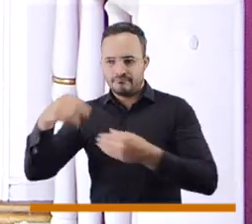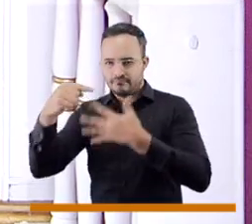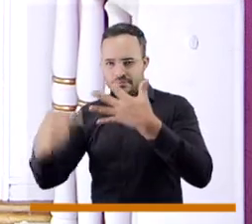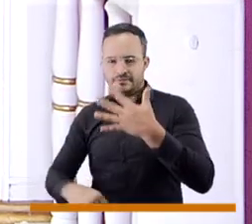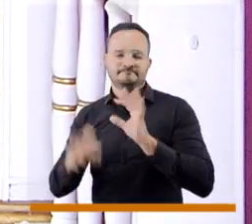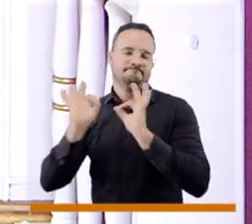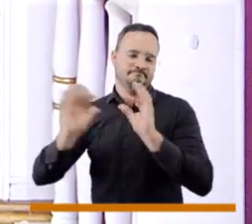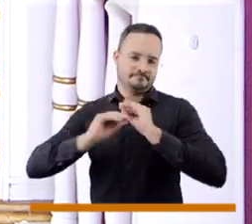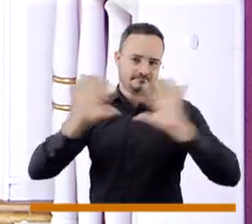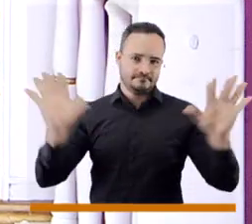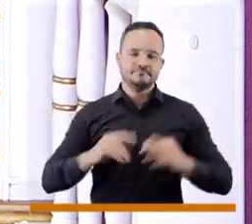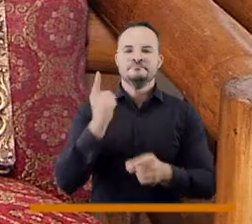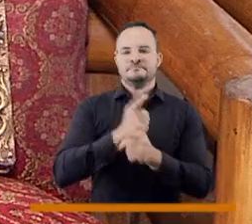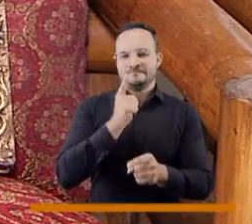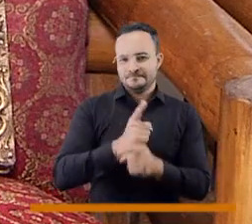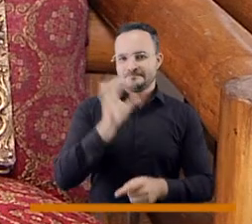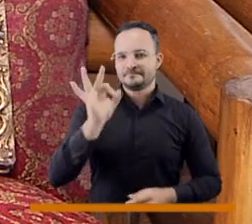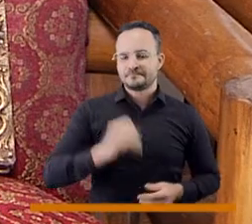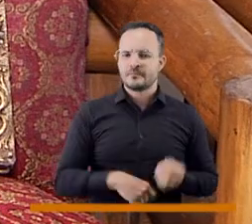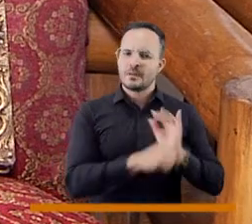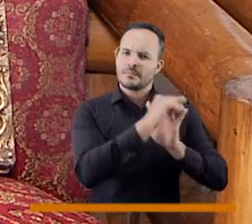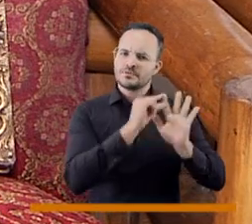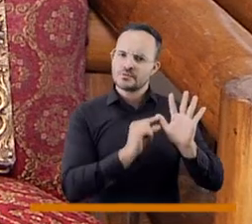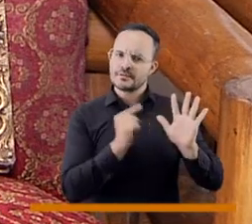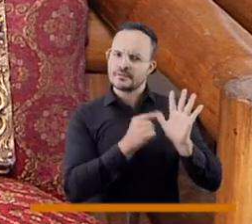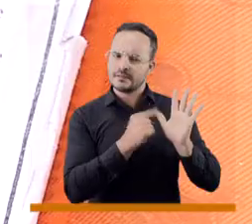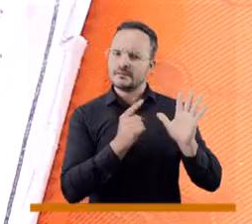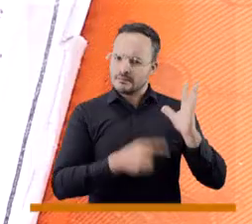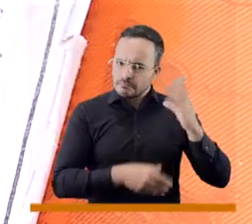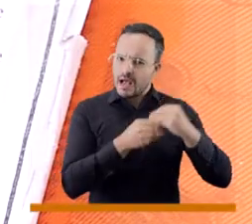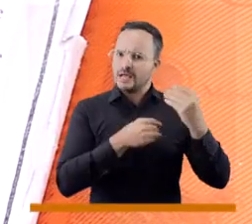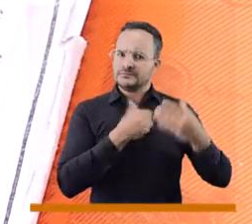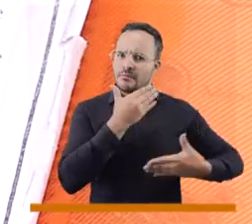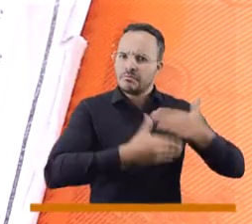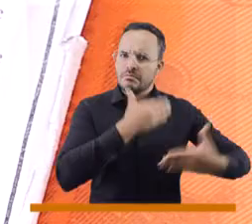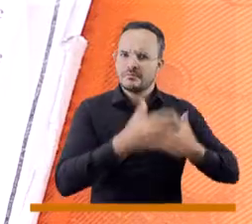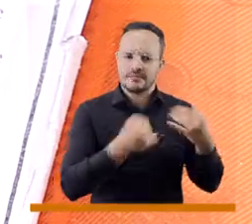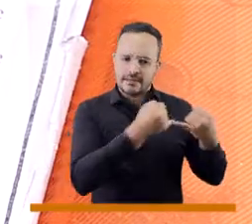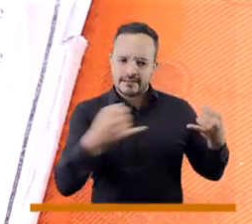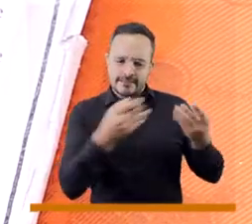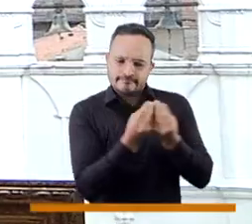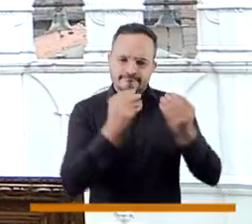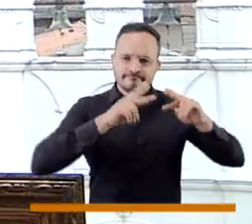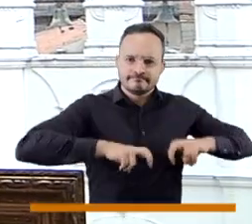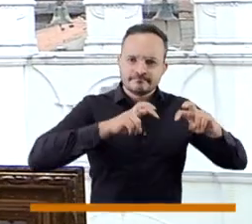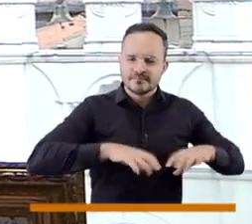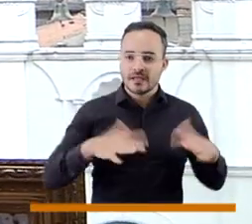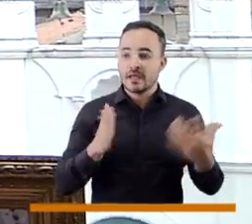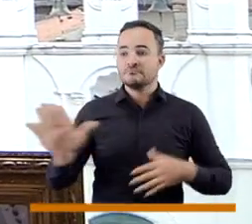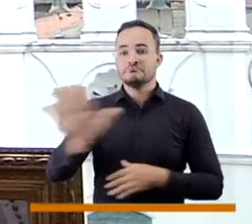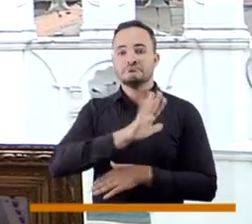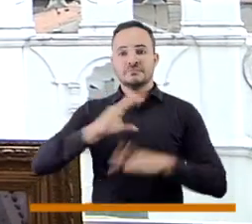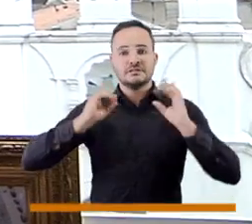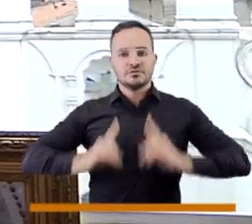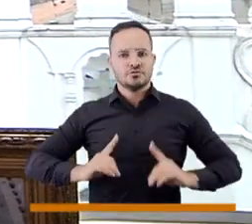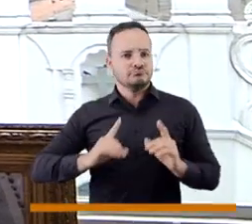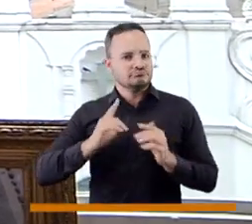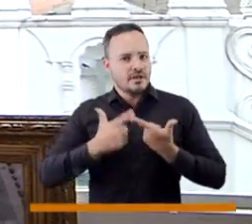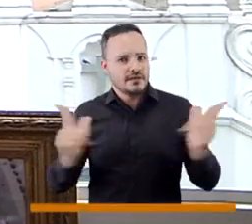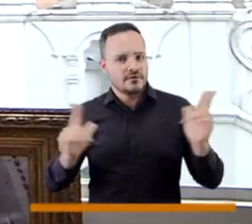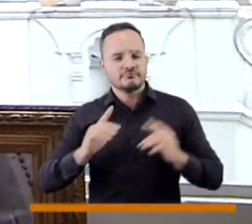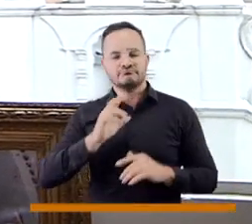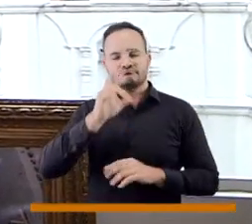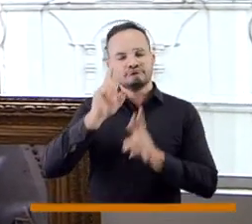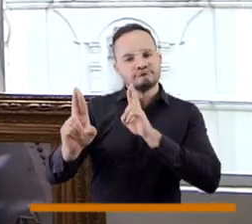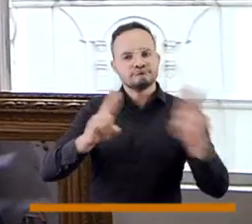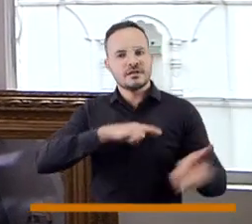fe. Muchas gracias. Bueno, y la personería también ha avanzado con una línea de investigación en materia de libertad